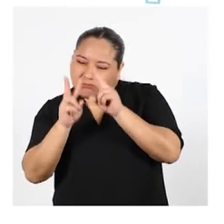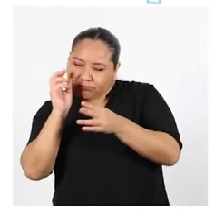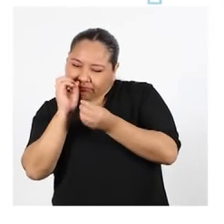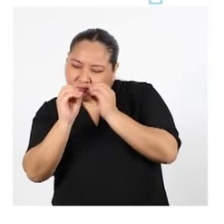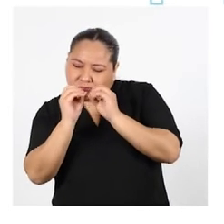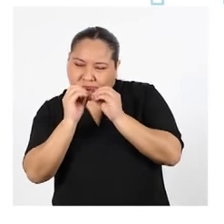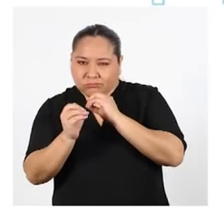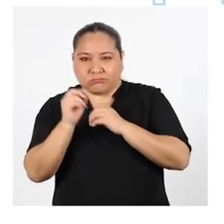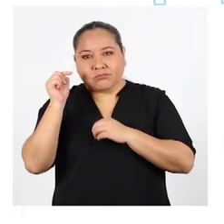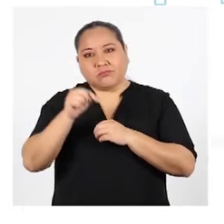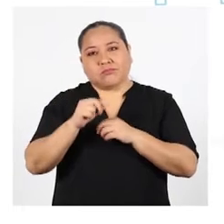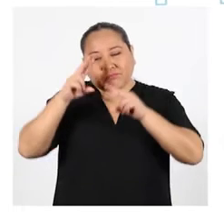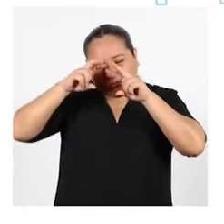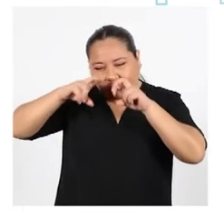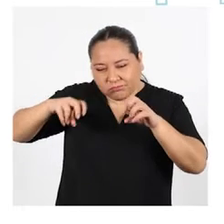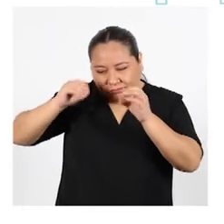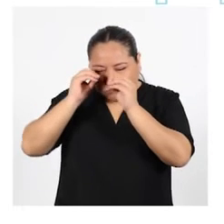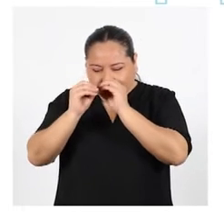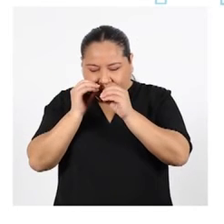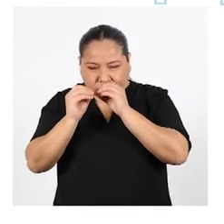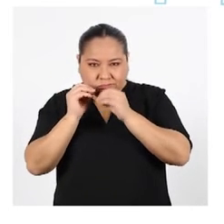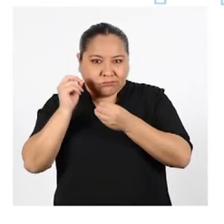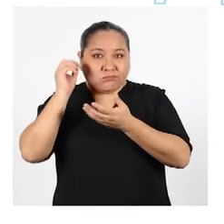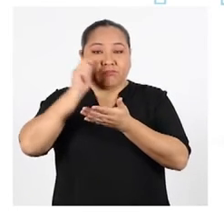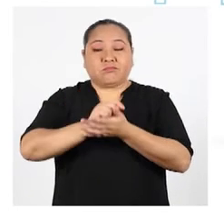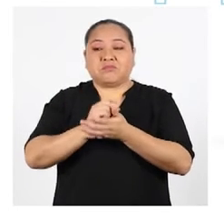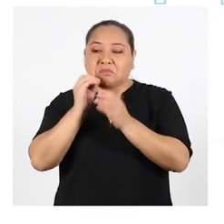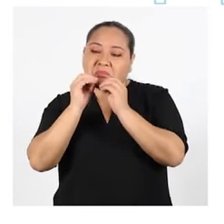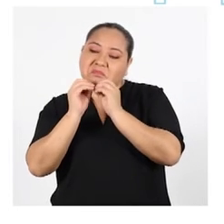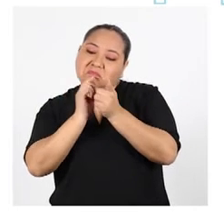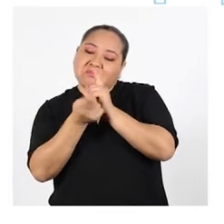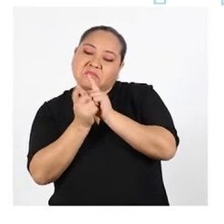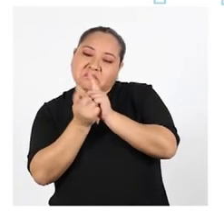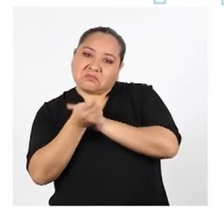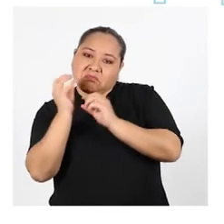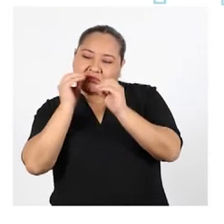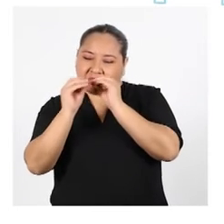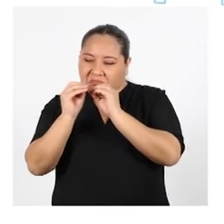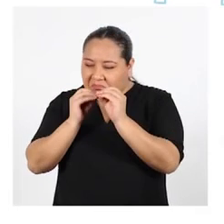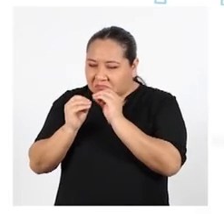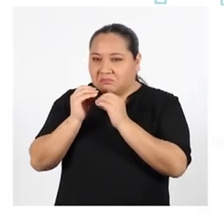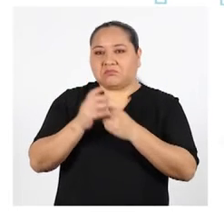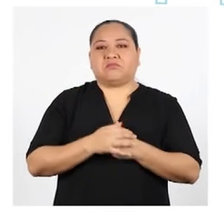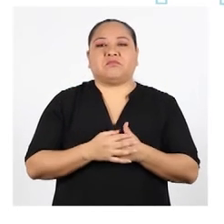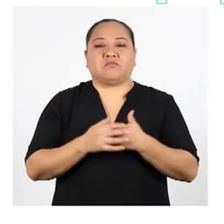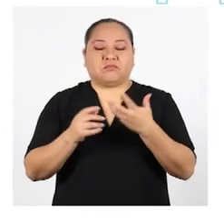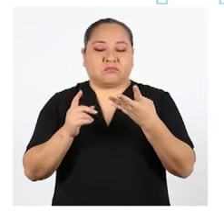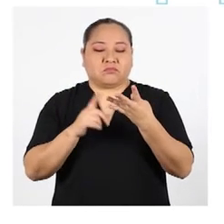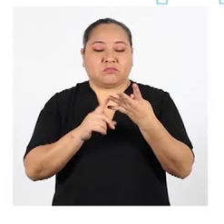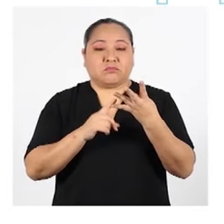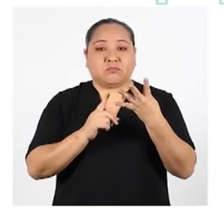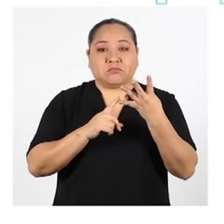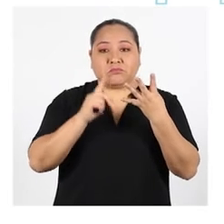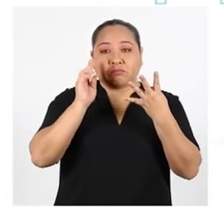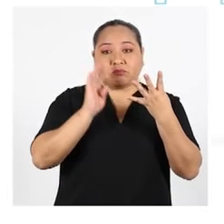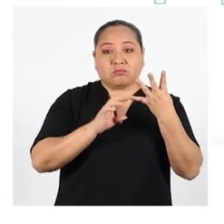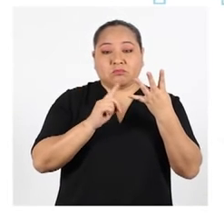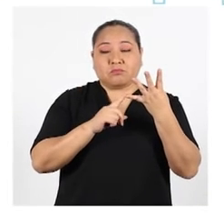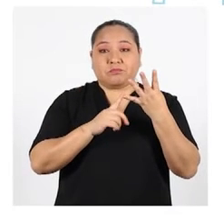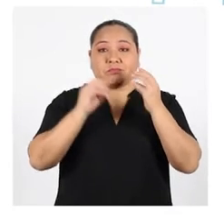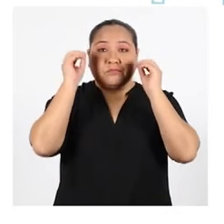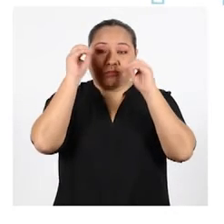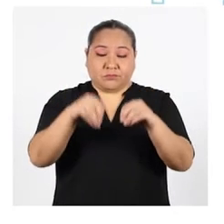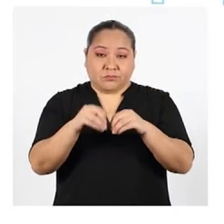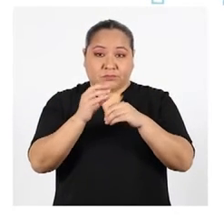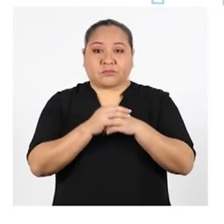etapa en la que se analiza y revisa el texto y se aplican mejoras o reajustes. Y finalmente, la etapa